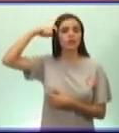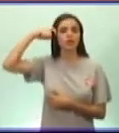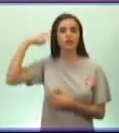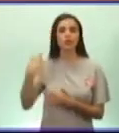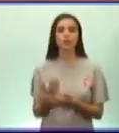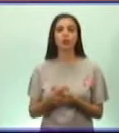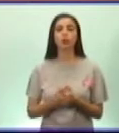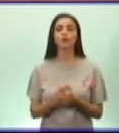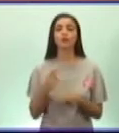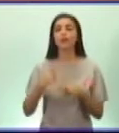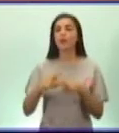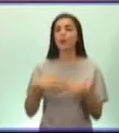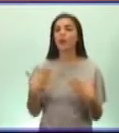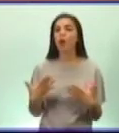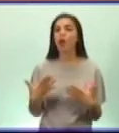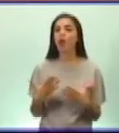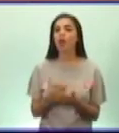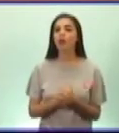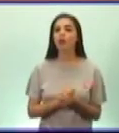sustancia?